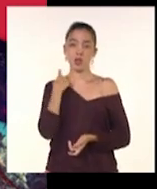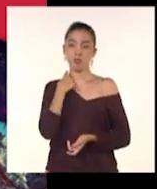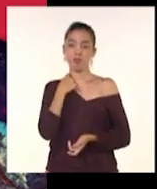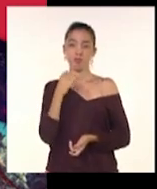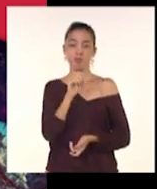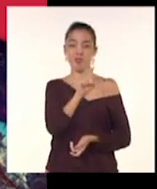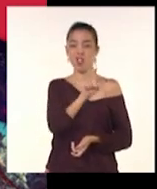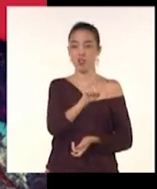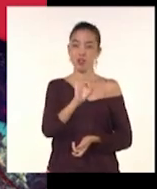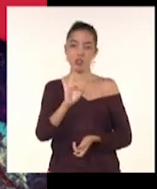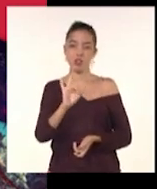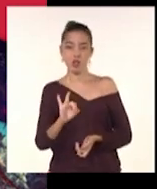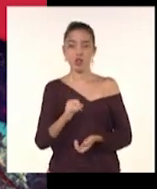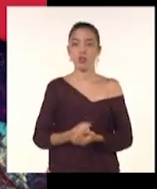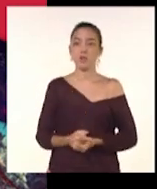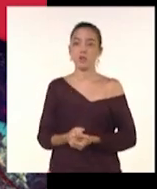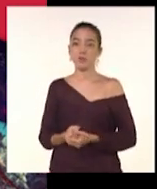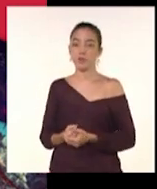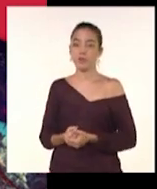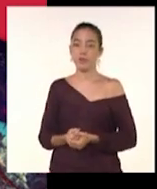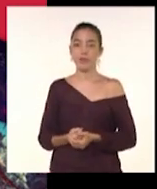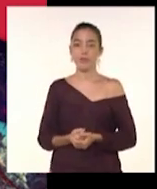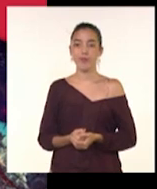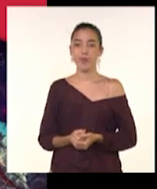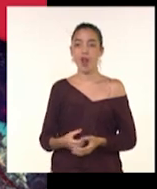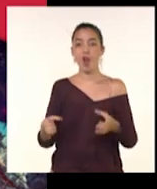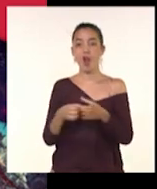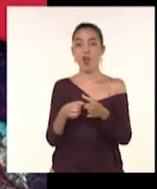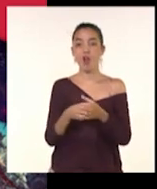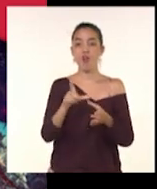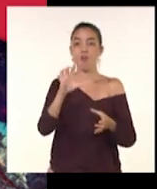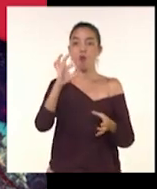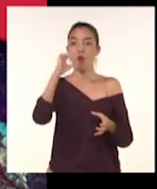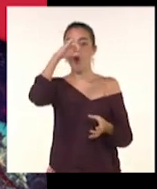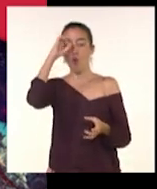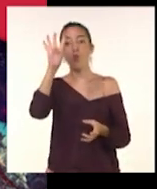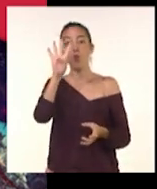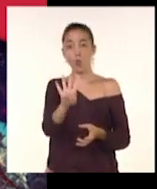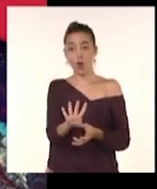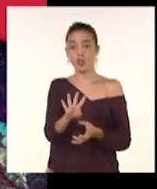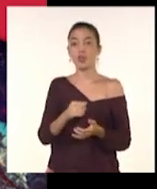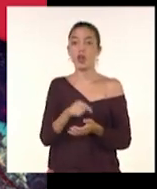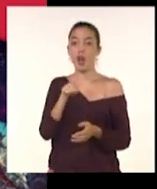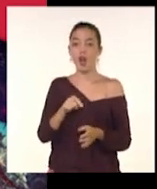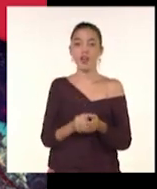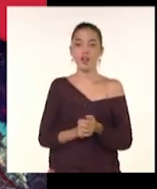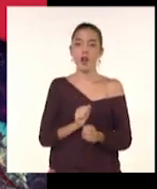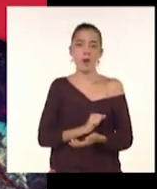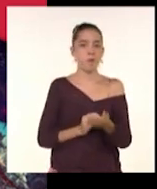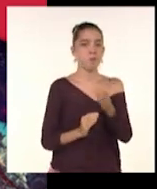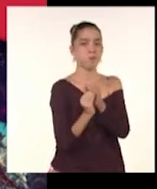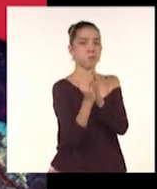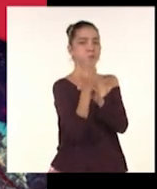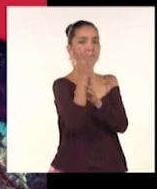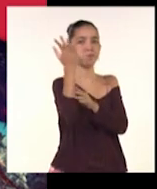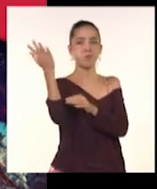Cuatro, donde fue apodado como El Príncipe. Con esta destacada agrupación se dio a conocer a nivel nacional e internacional.